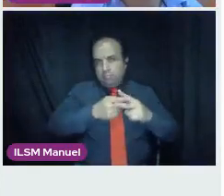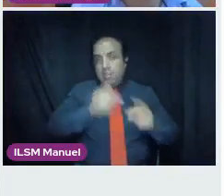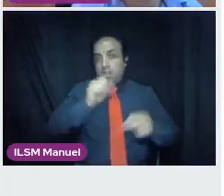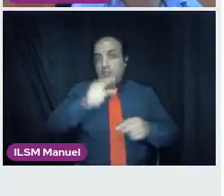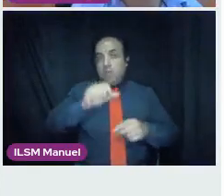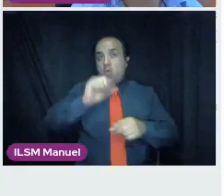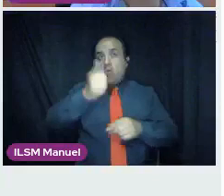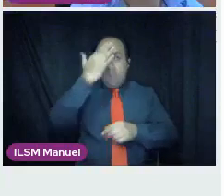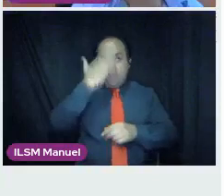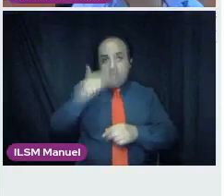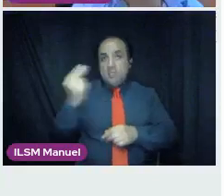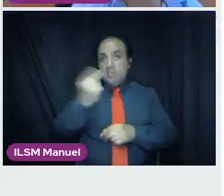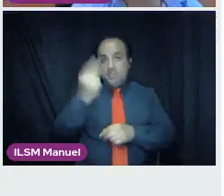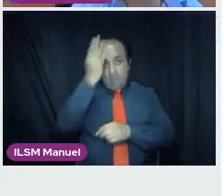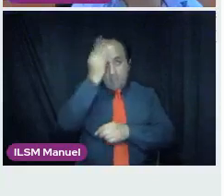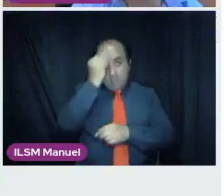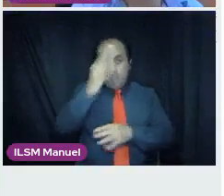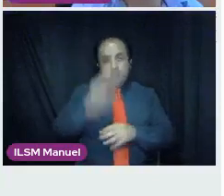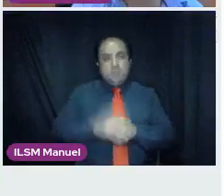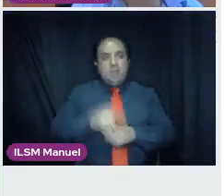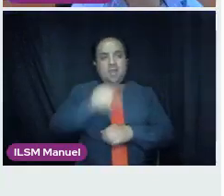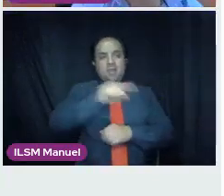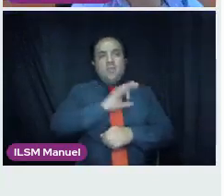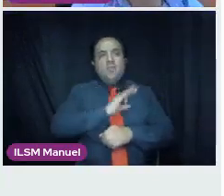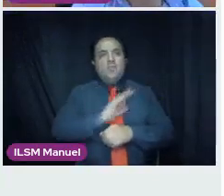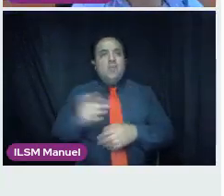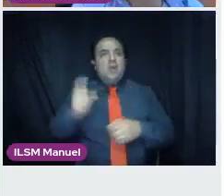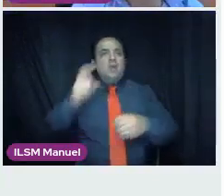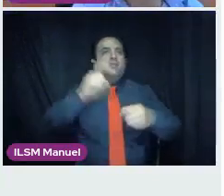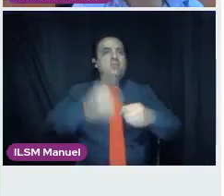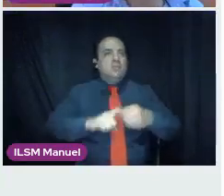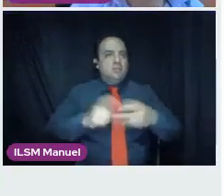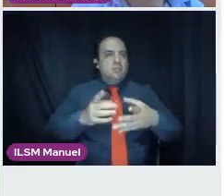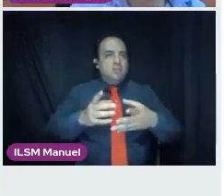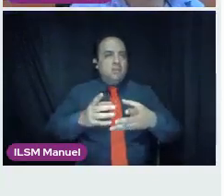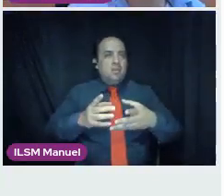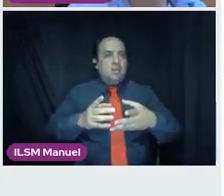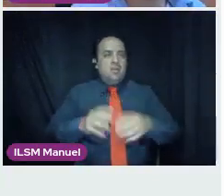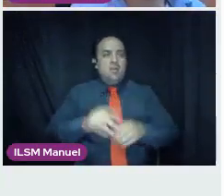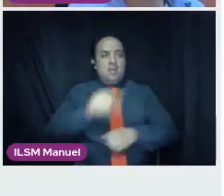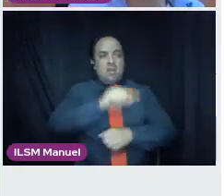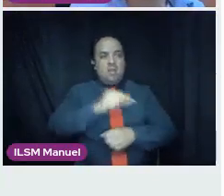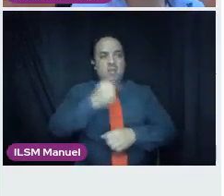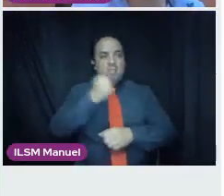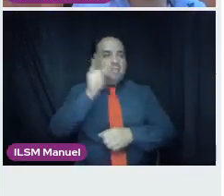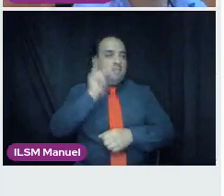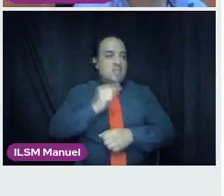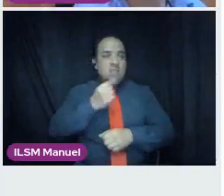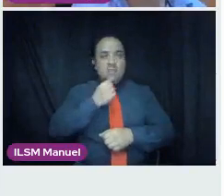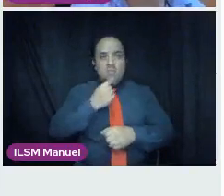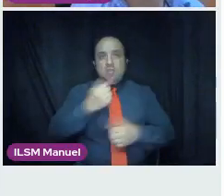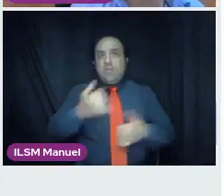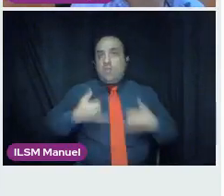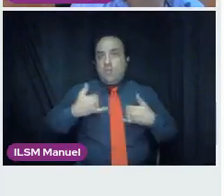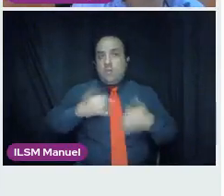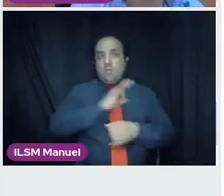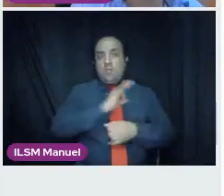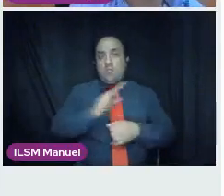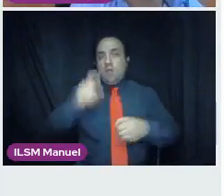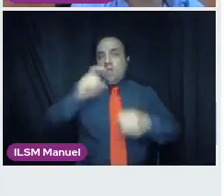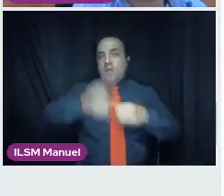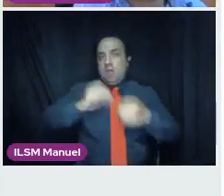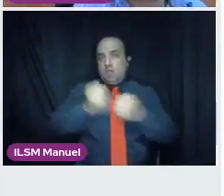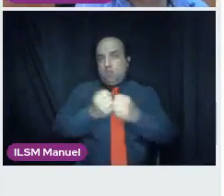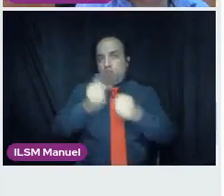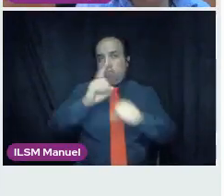otras habilidades para que puedan funcionar, para que los niños, niñas y adolescentes puedan funcionar en la sociedad.